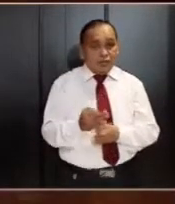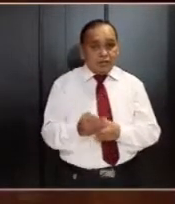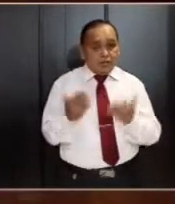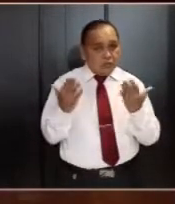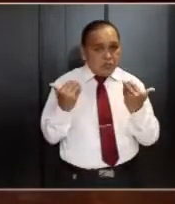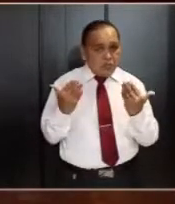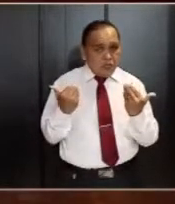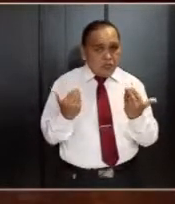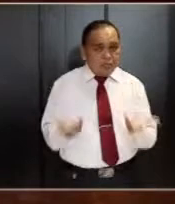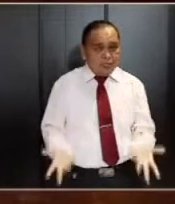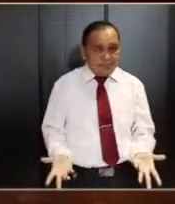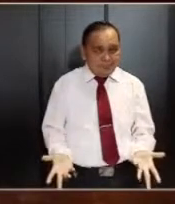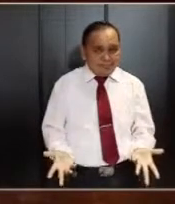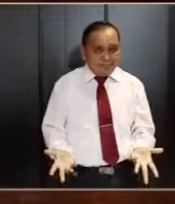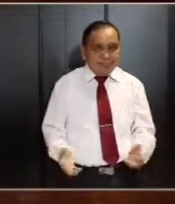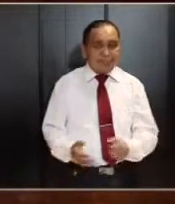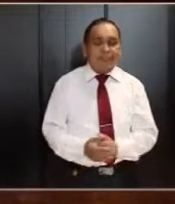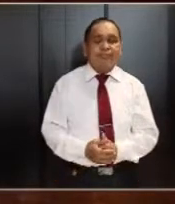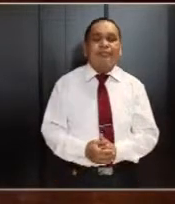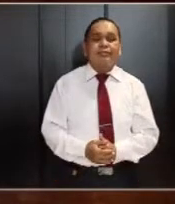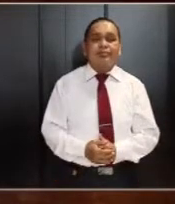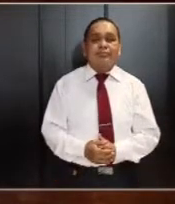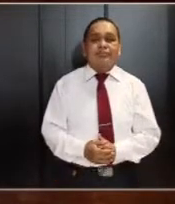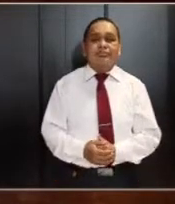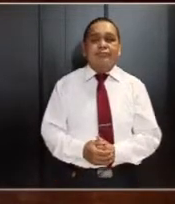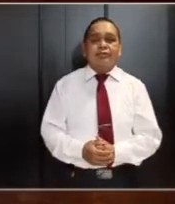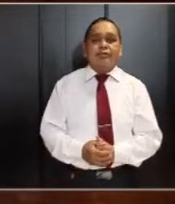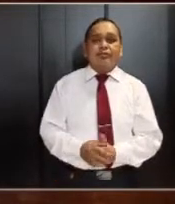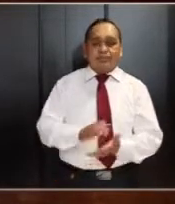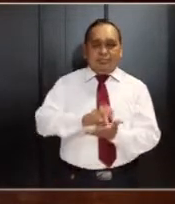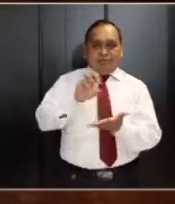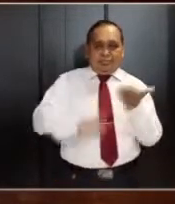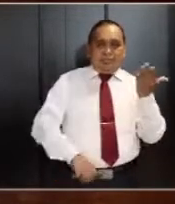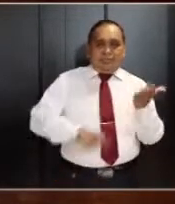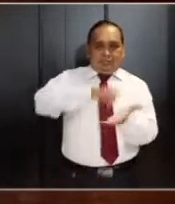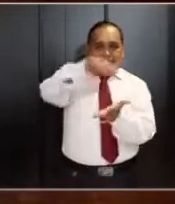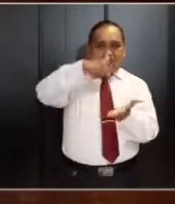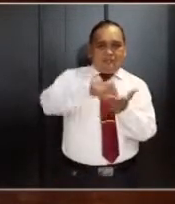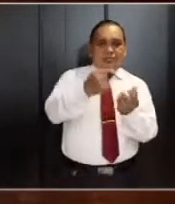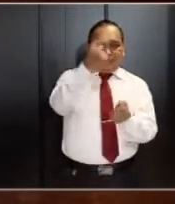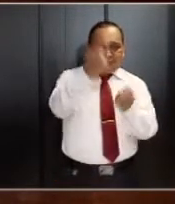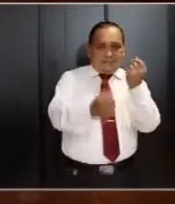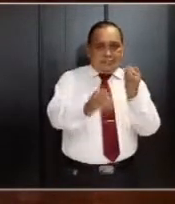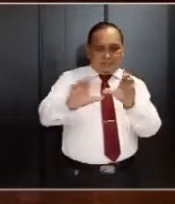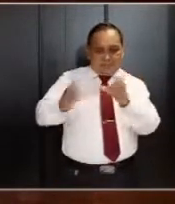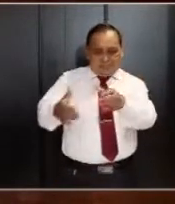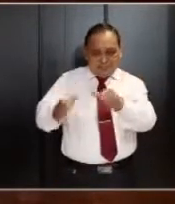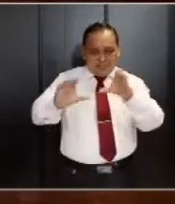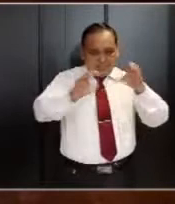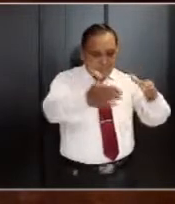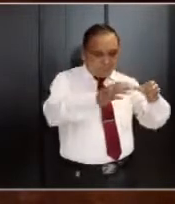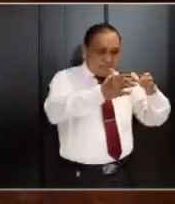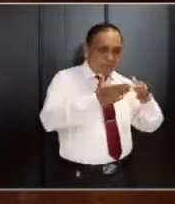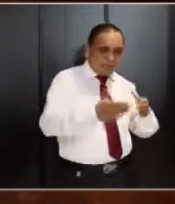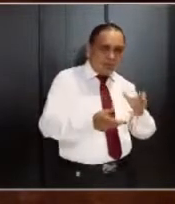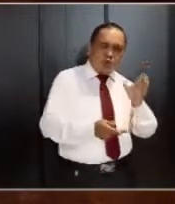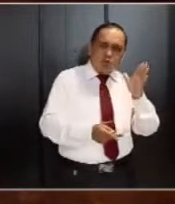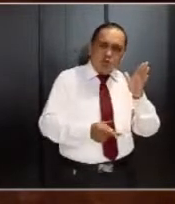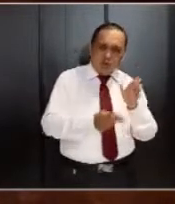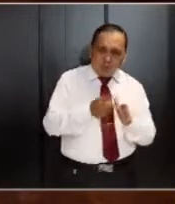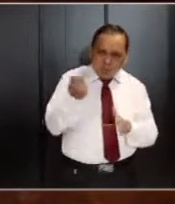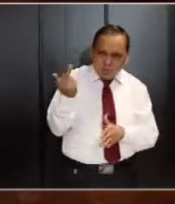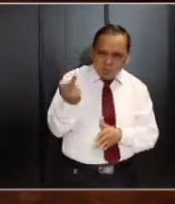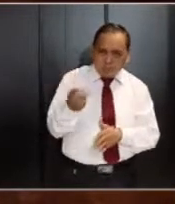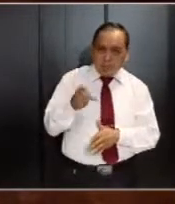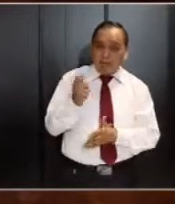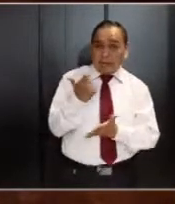a ver cómo en algunos lugares eran muy efectivas para algunas comunidades, cómo podemos revivirlas. Ahorita